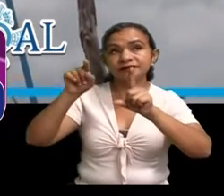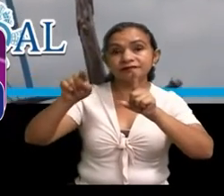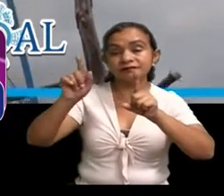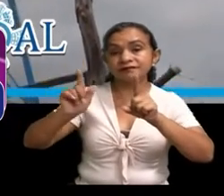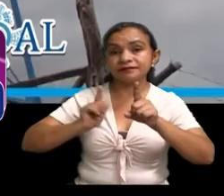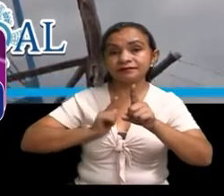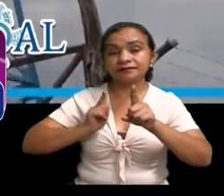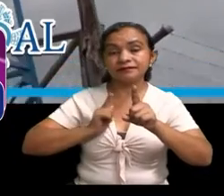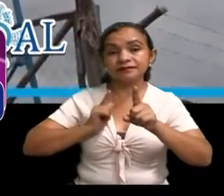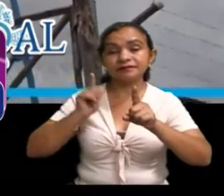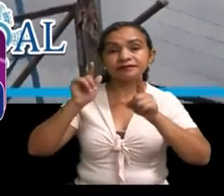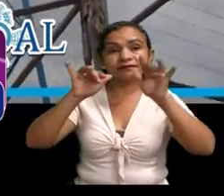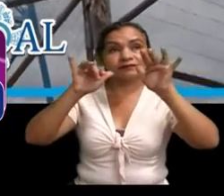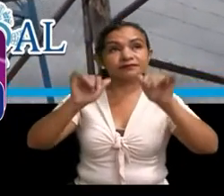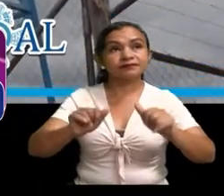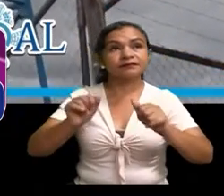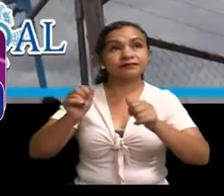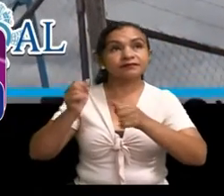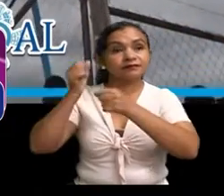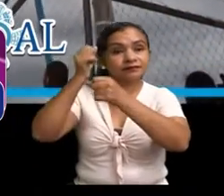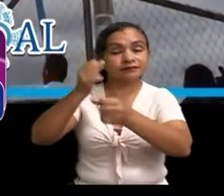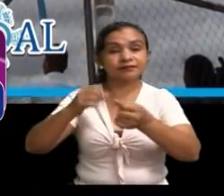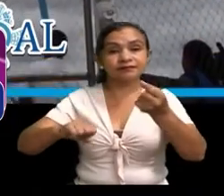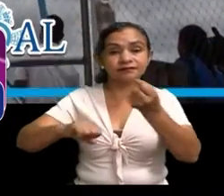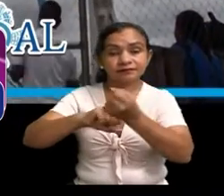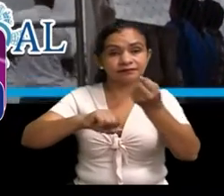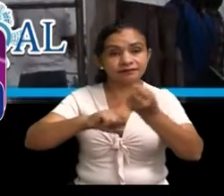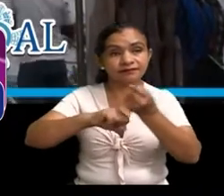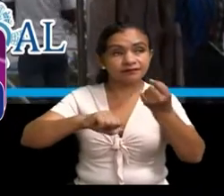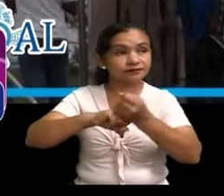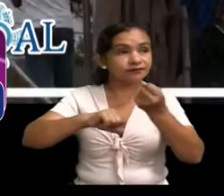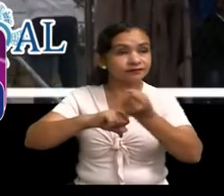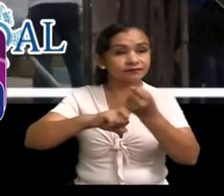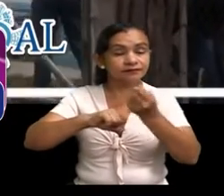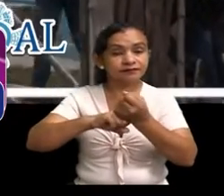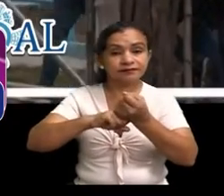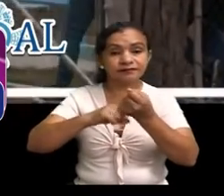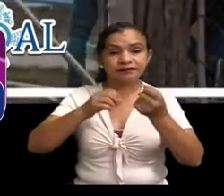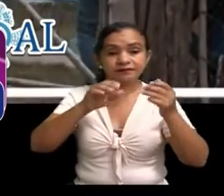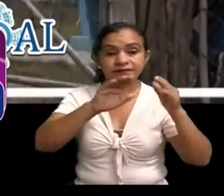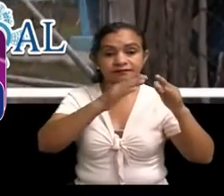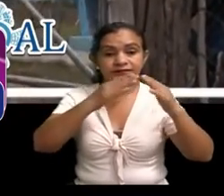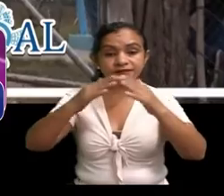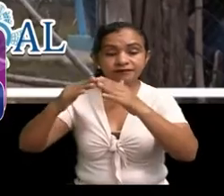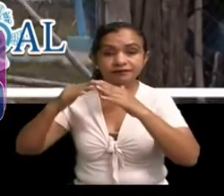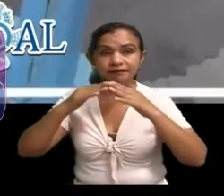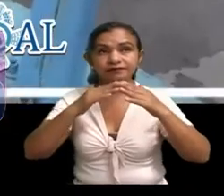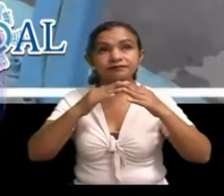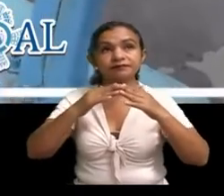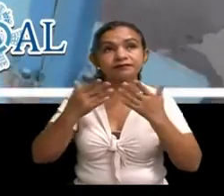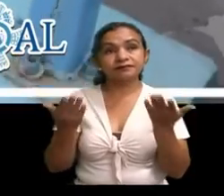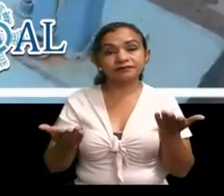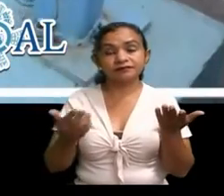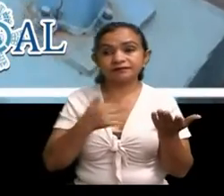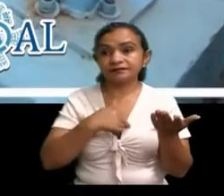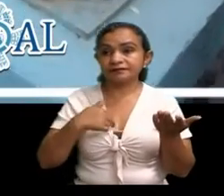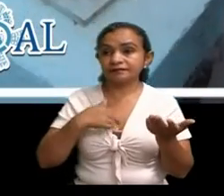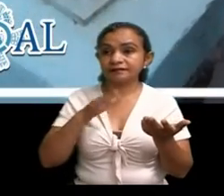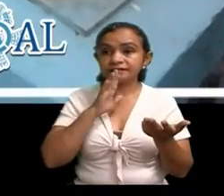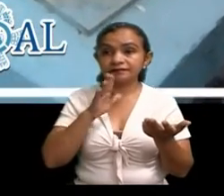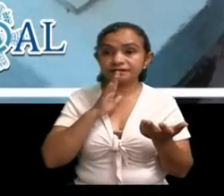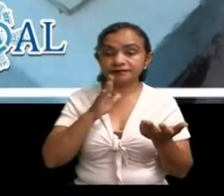nosotros instalados con el apoyo de las comunidades. Aquí por eso es que hablamos nosotros